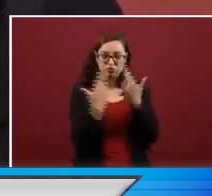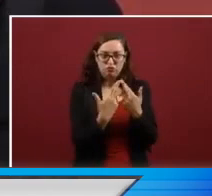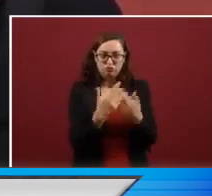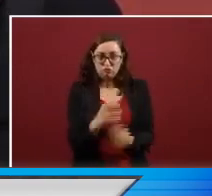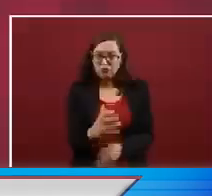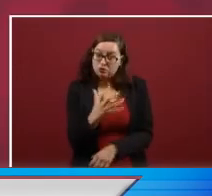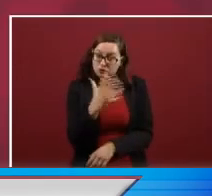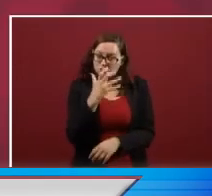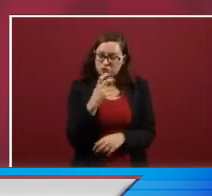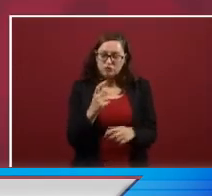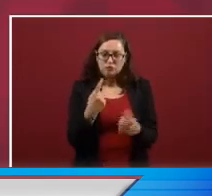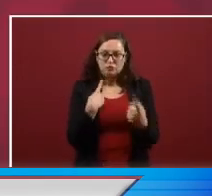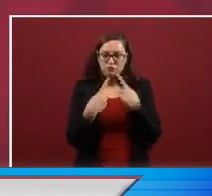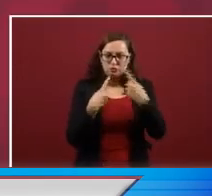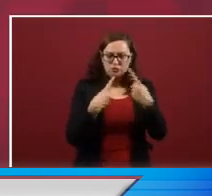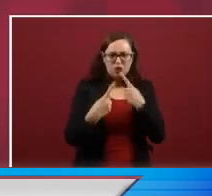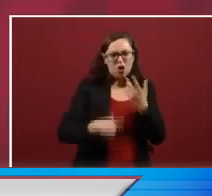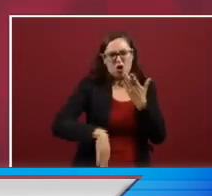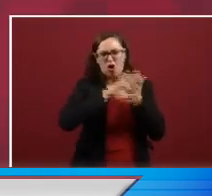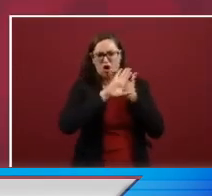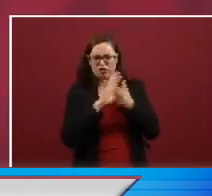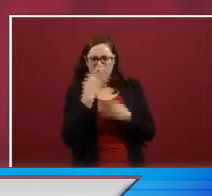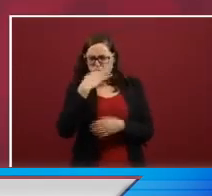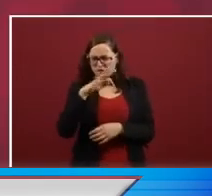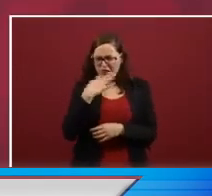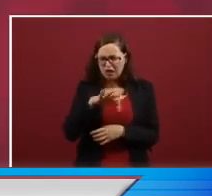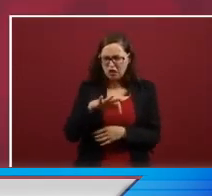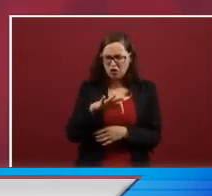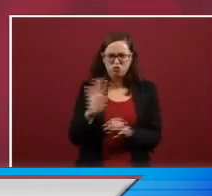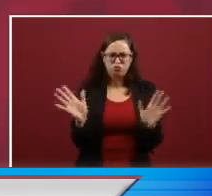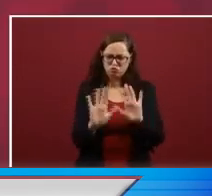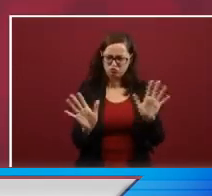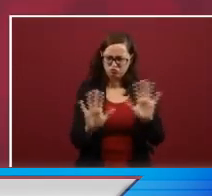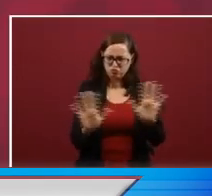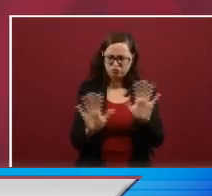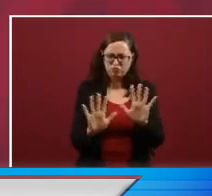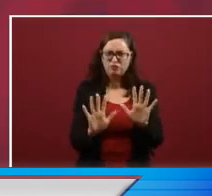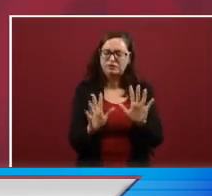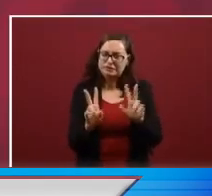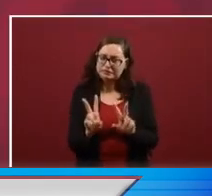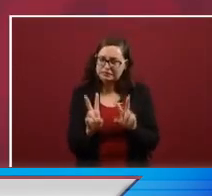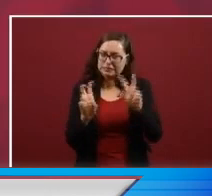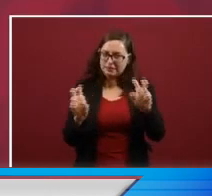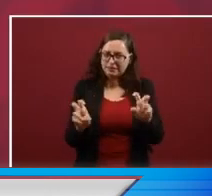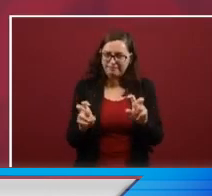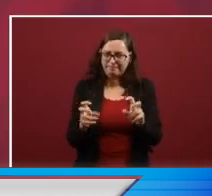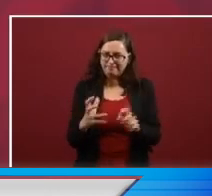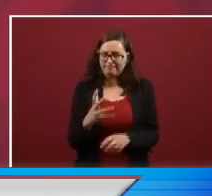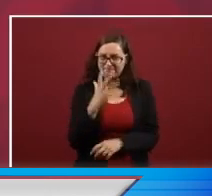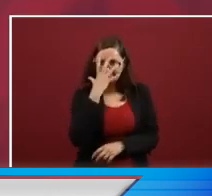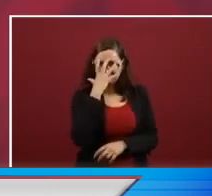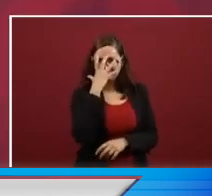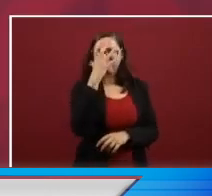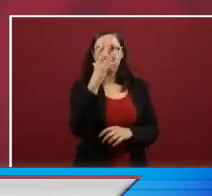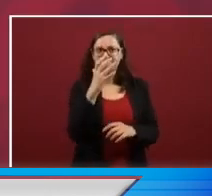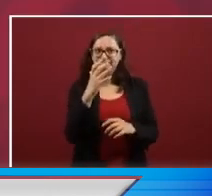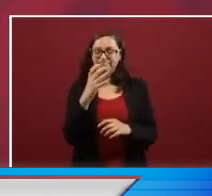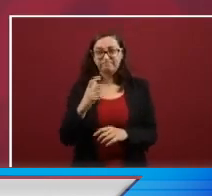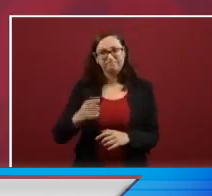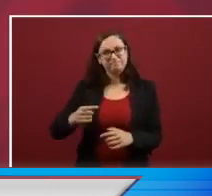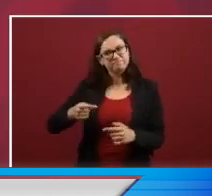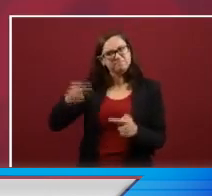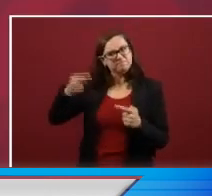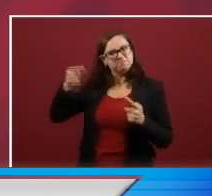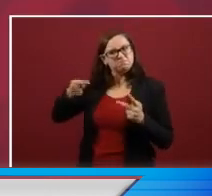con 140,000 personas. Las negociaciones con Estados Unidos se iniciaron bajo condiciones de ultimátum que ponían en riesgo el tratado comercial entre